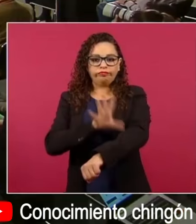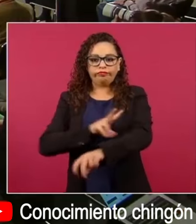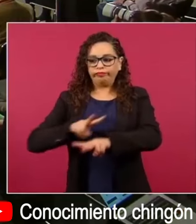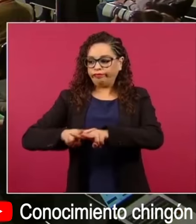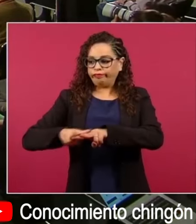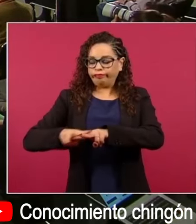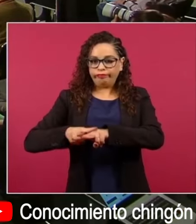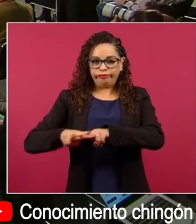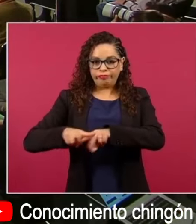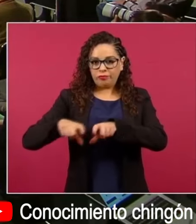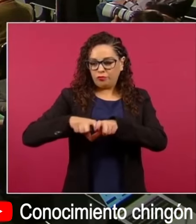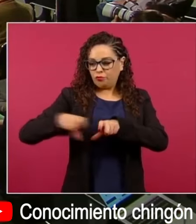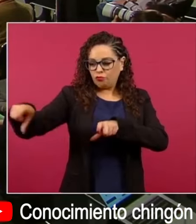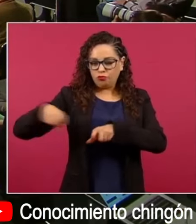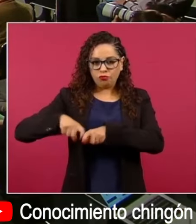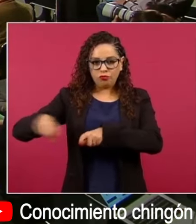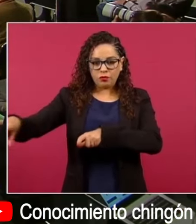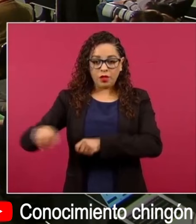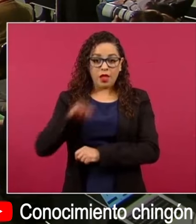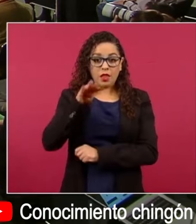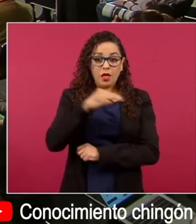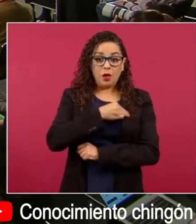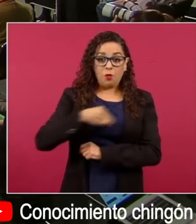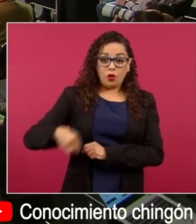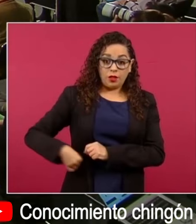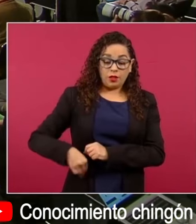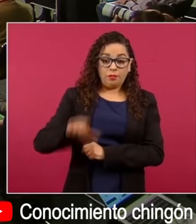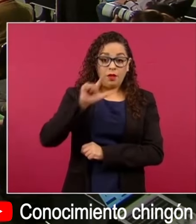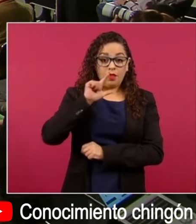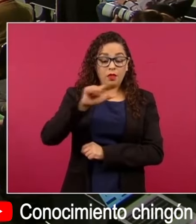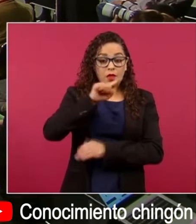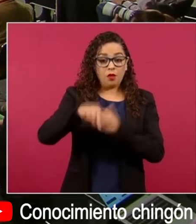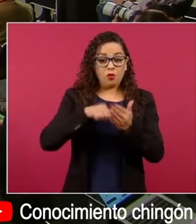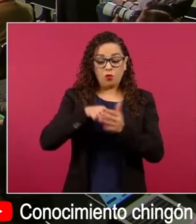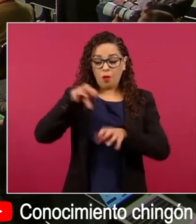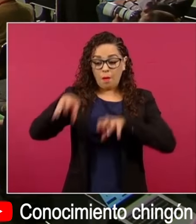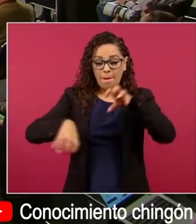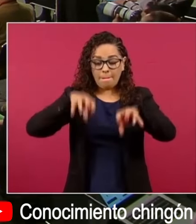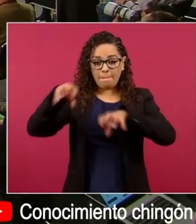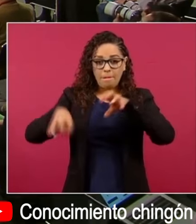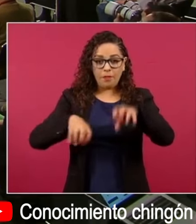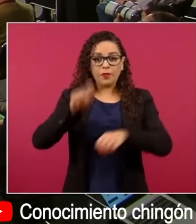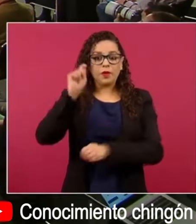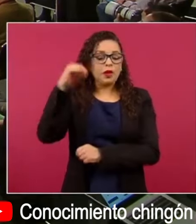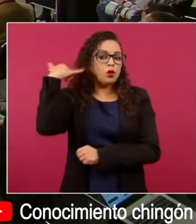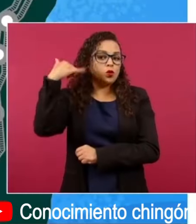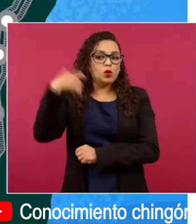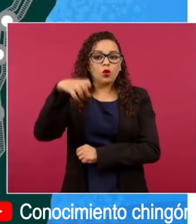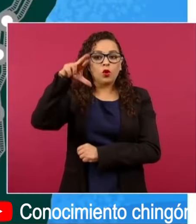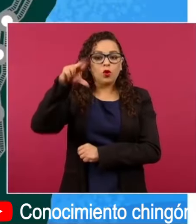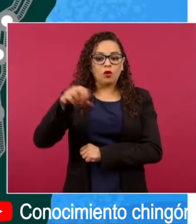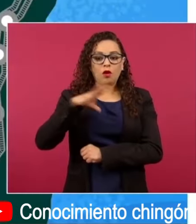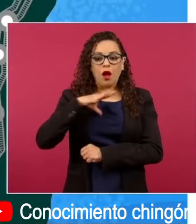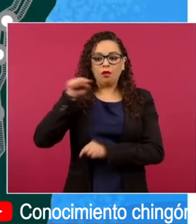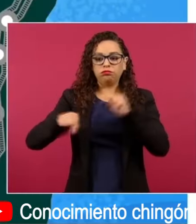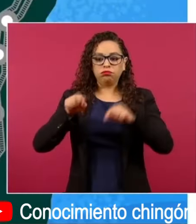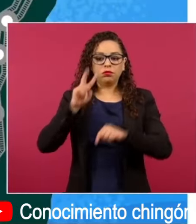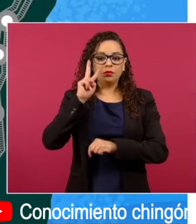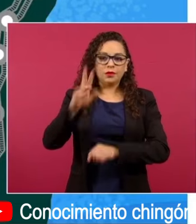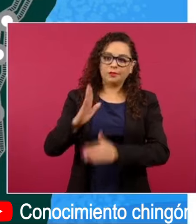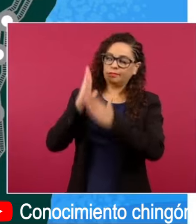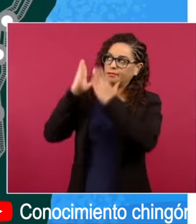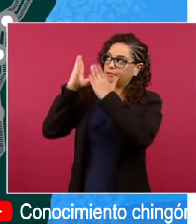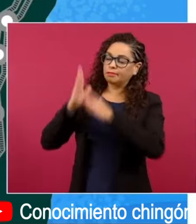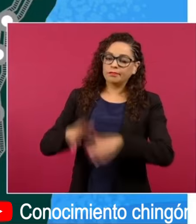9 municipios, 17 localidades de Yucatán y Quintana Roo. Cuenta con 3 estaciones